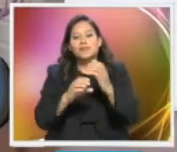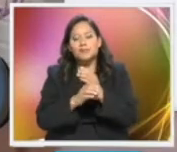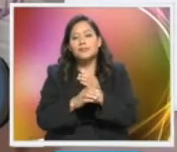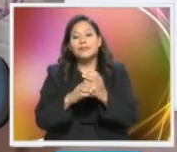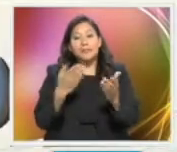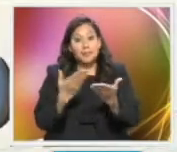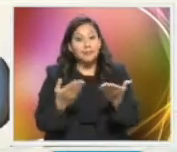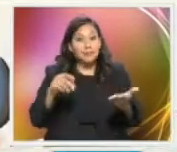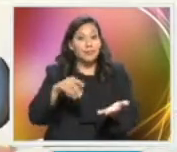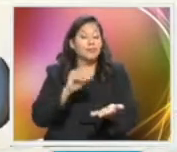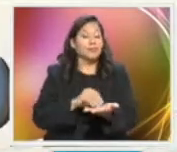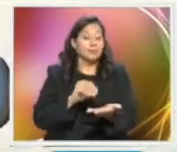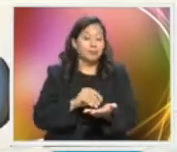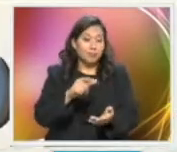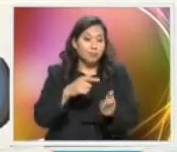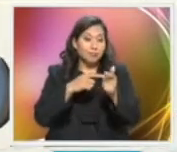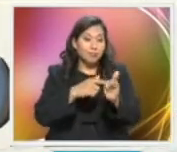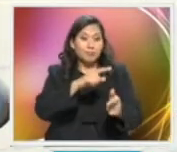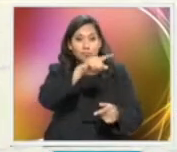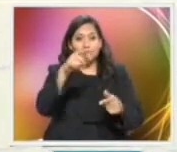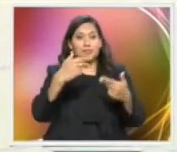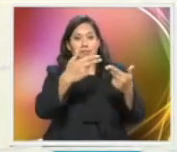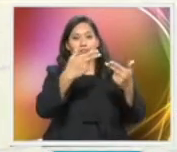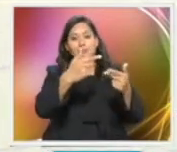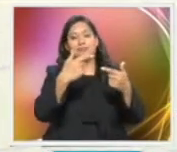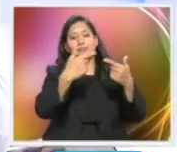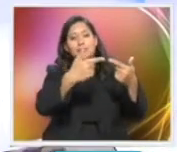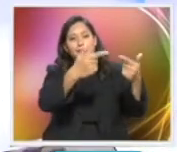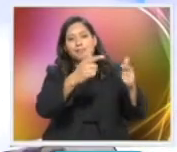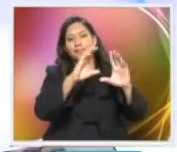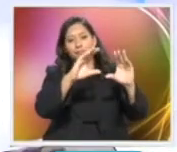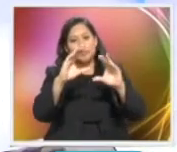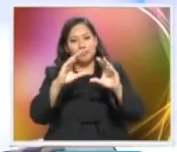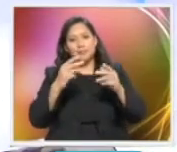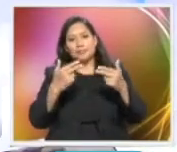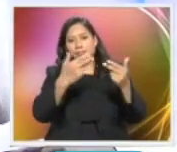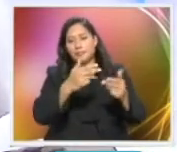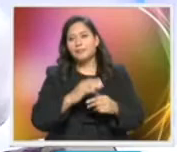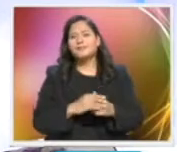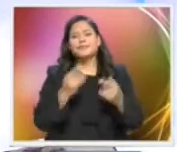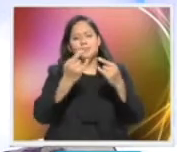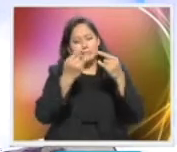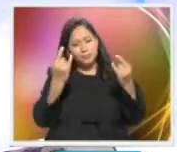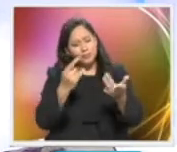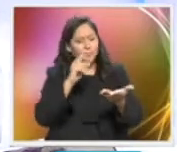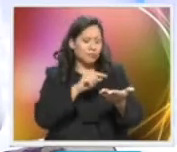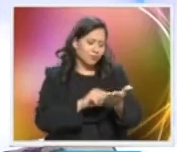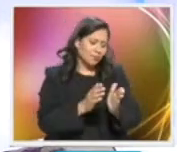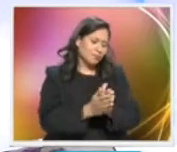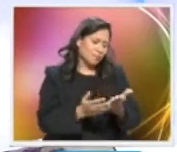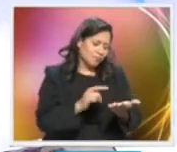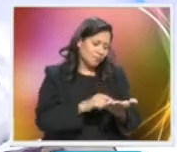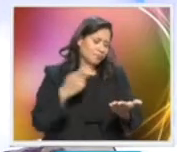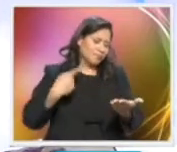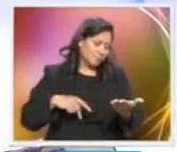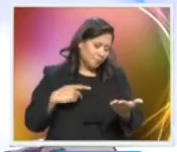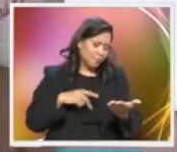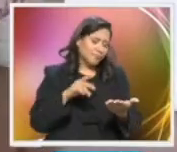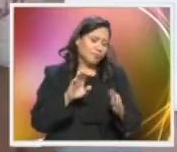hoy siguen siendo vigentes para cualquier generación. Oye, a través de los relatos que podemos encontrar en los libros y de mucha gente